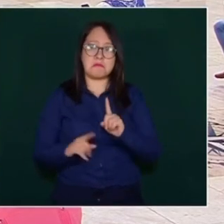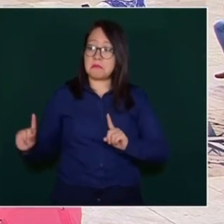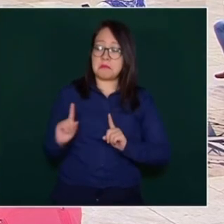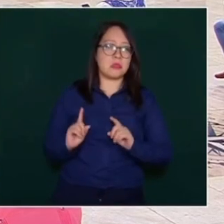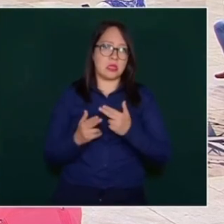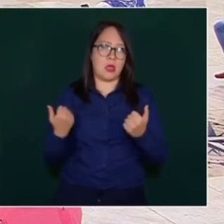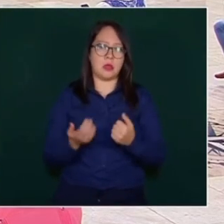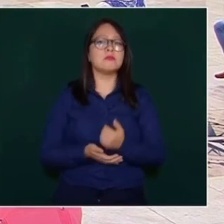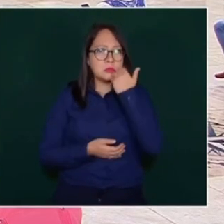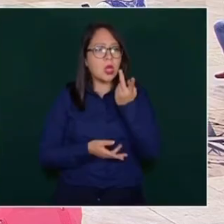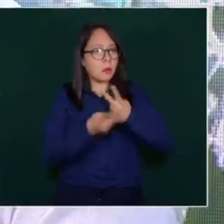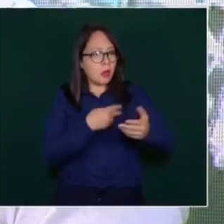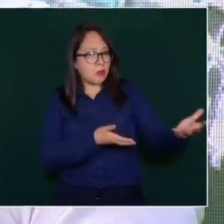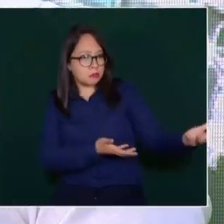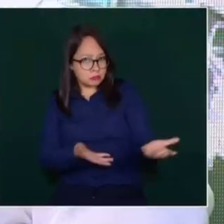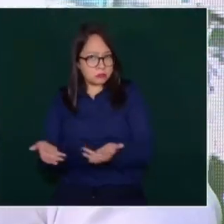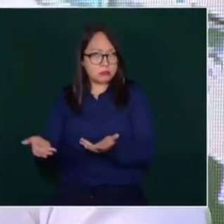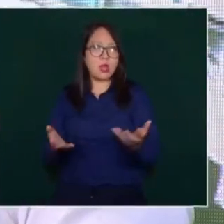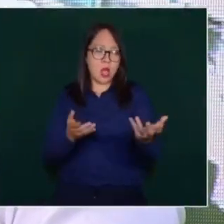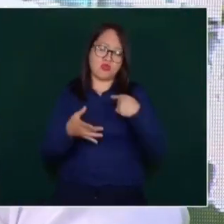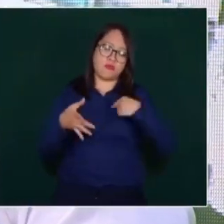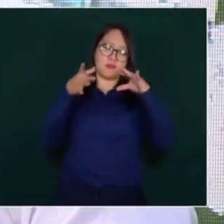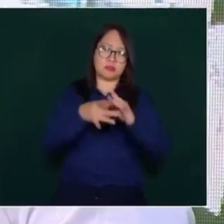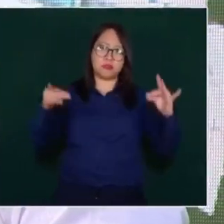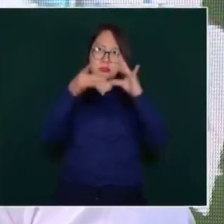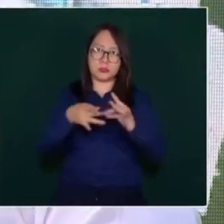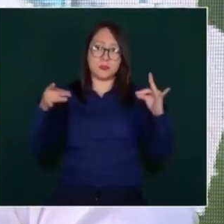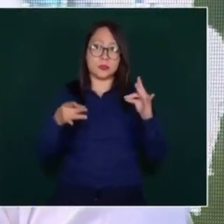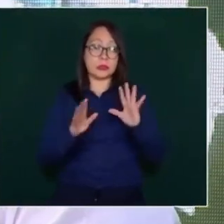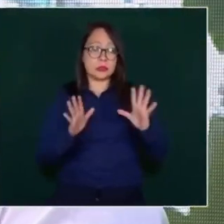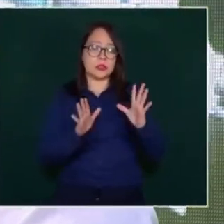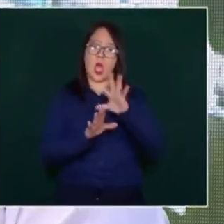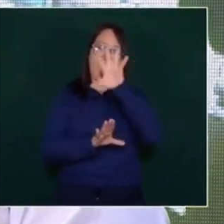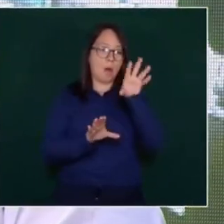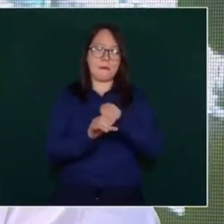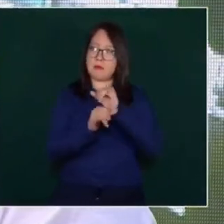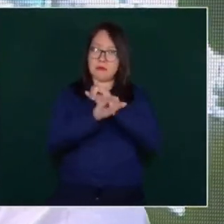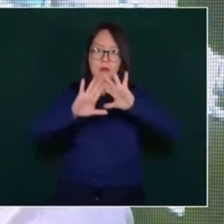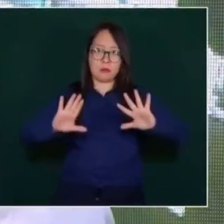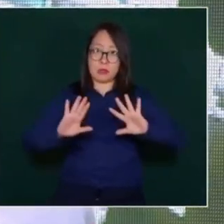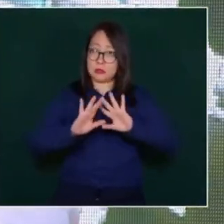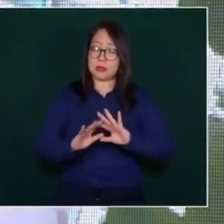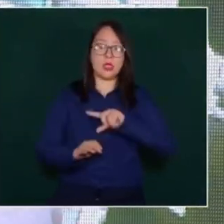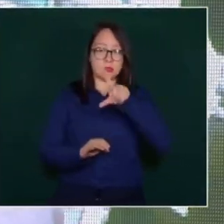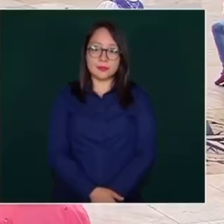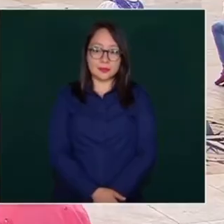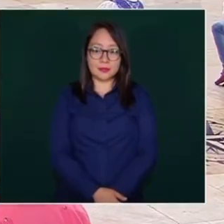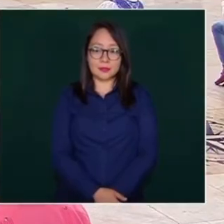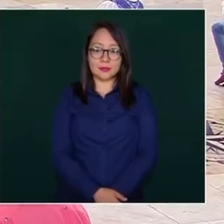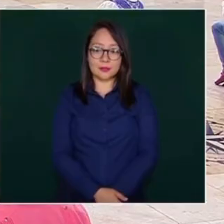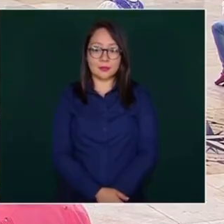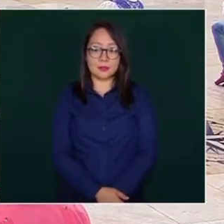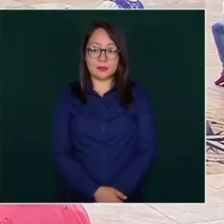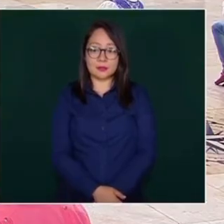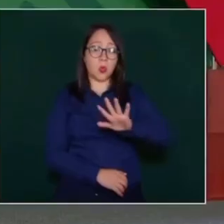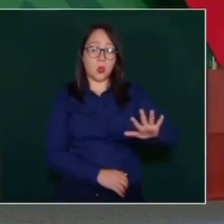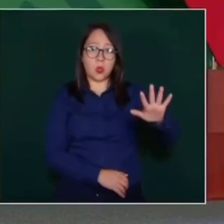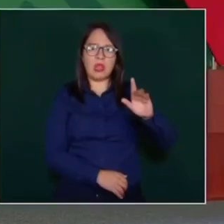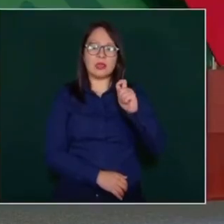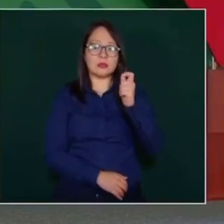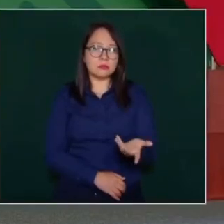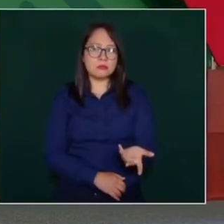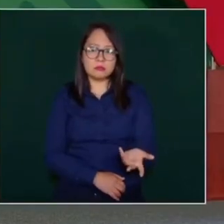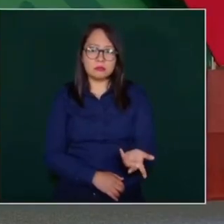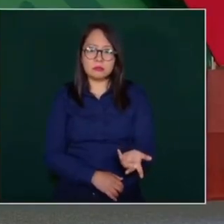Por eso quiero que estén ellos y que yo les explique. Y ya después, que reciban toda la información, les voy a entregar un documento. Todo esto